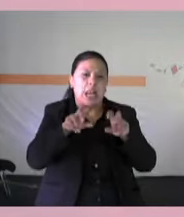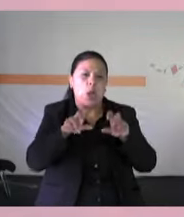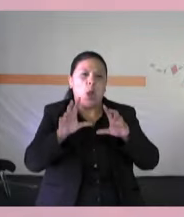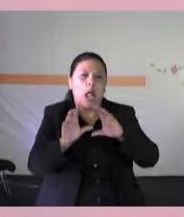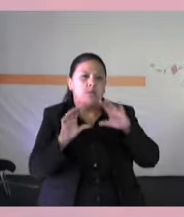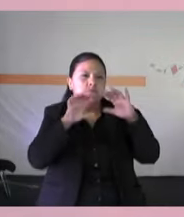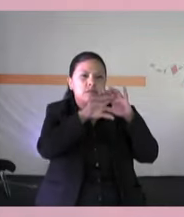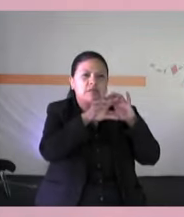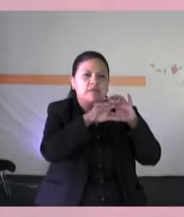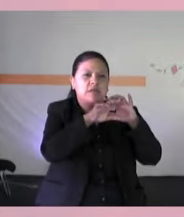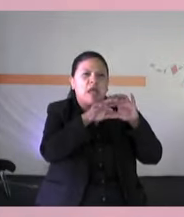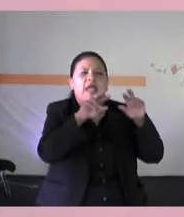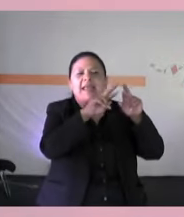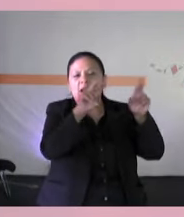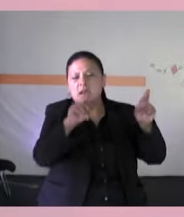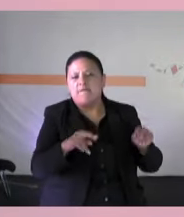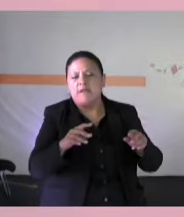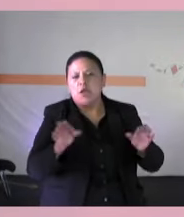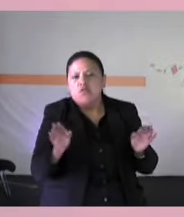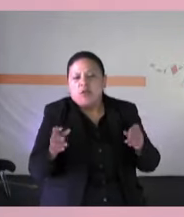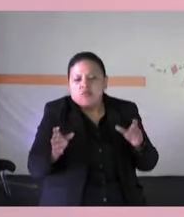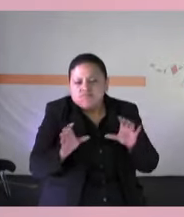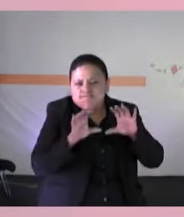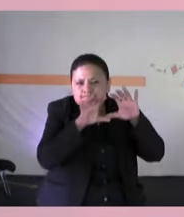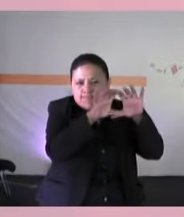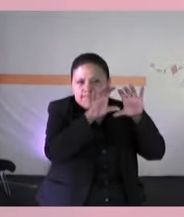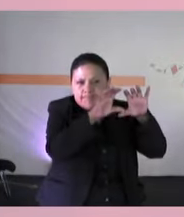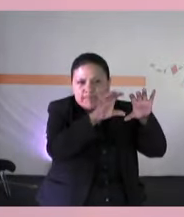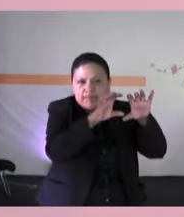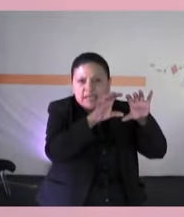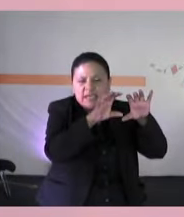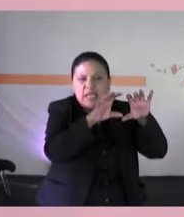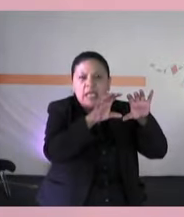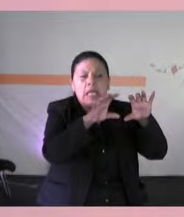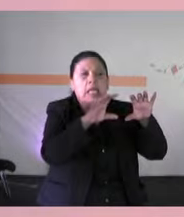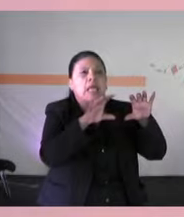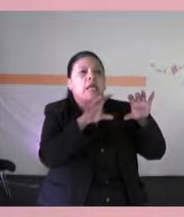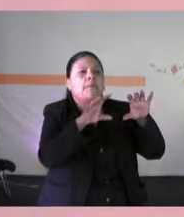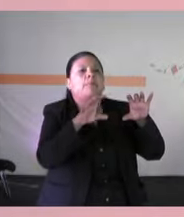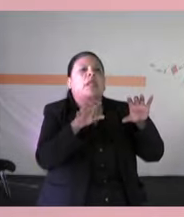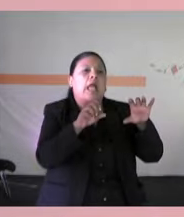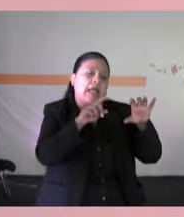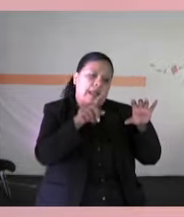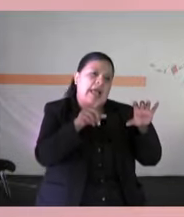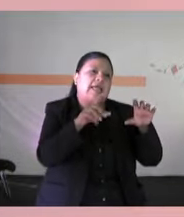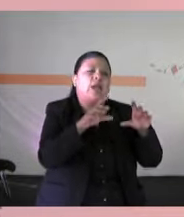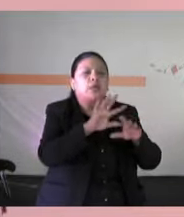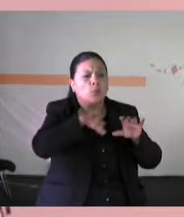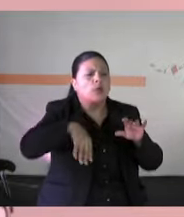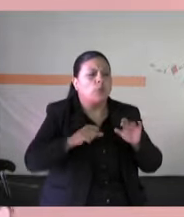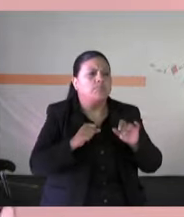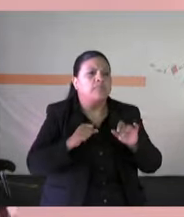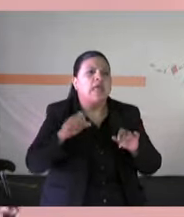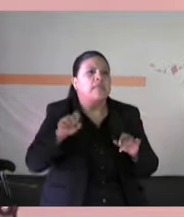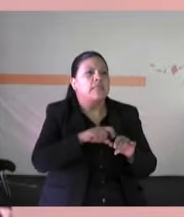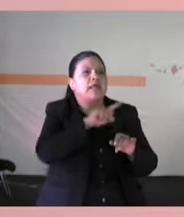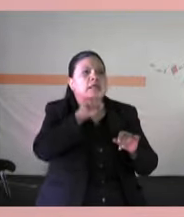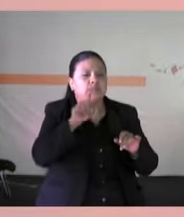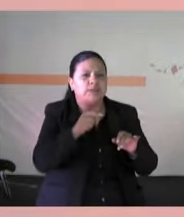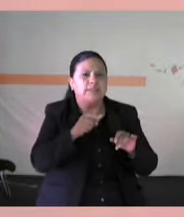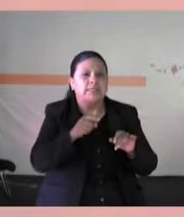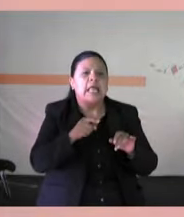un polo de cabeza de gallo. Y entonces esta criatura se la puso así como tipo